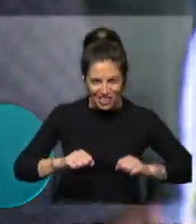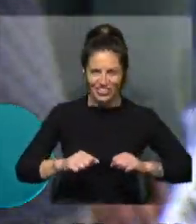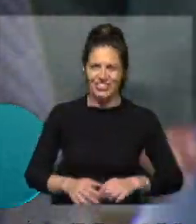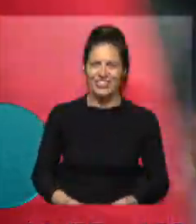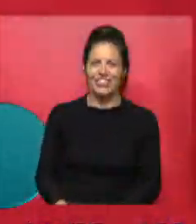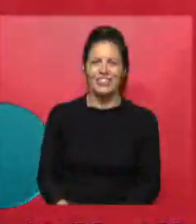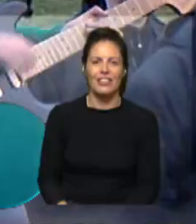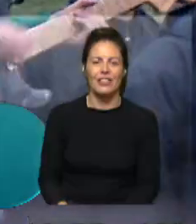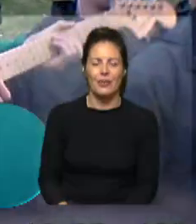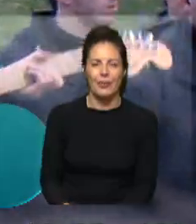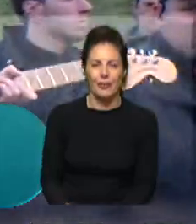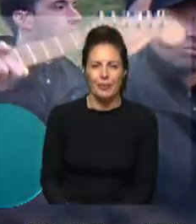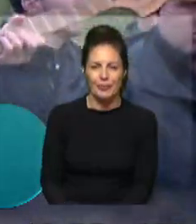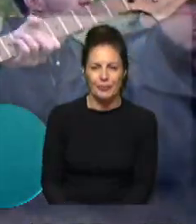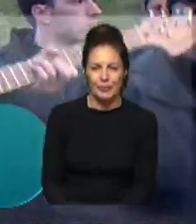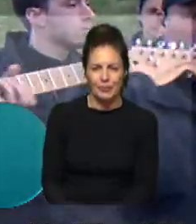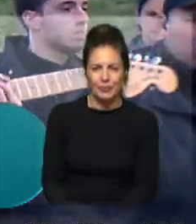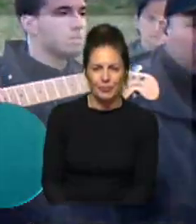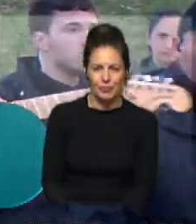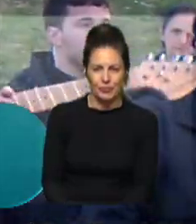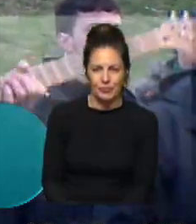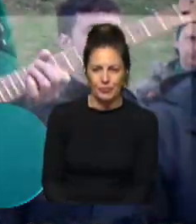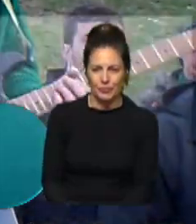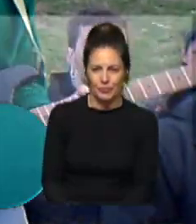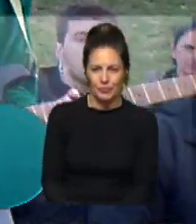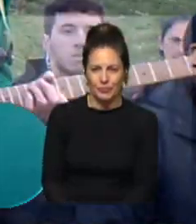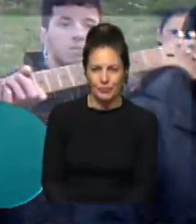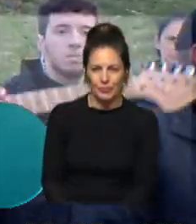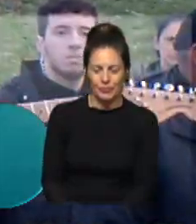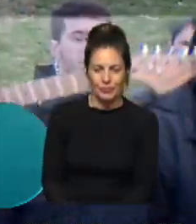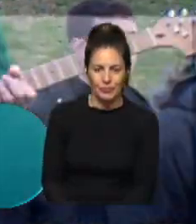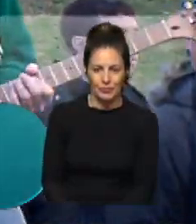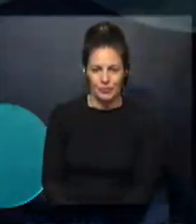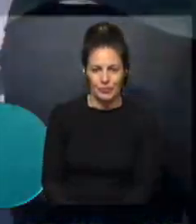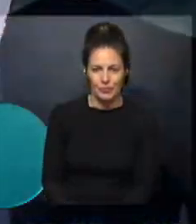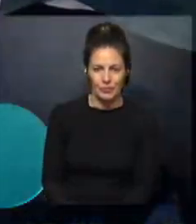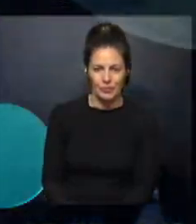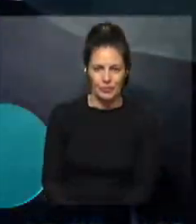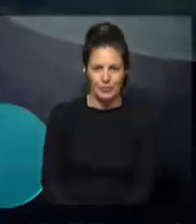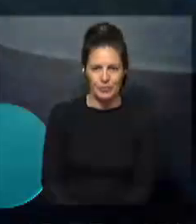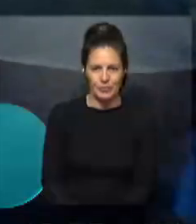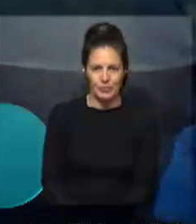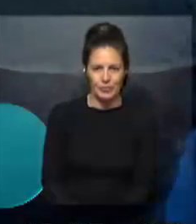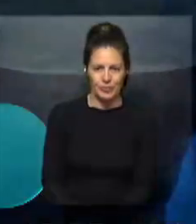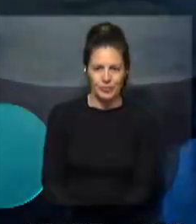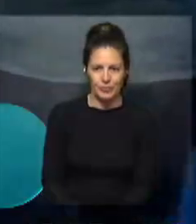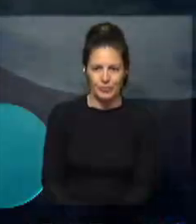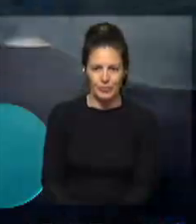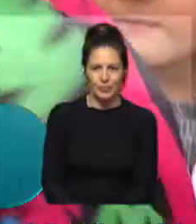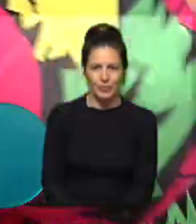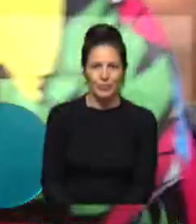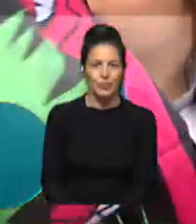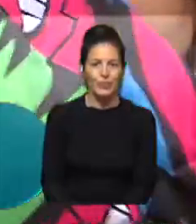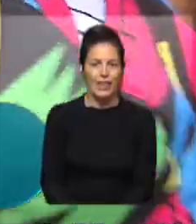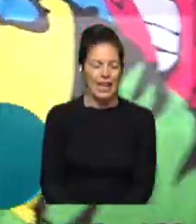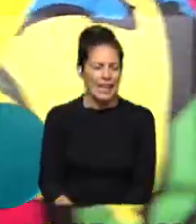Todo comenzó bailando. Esa noche loca de los mil tequilas, amé como sonreías. Bueno, Pablo, qué locura